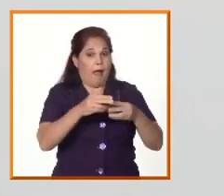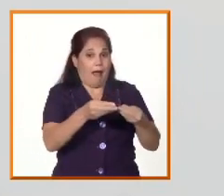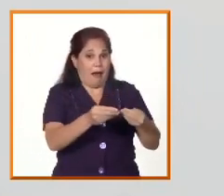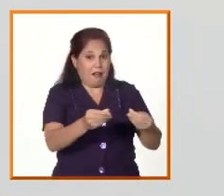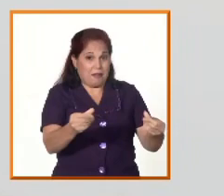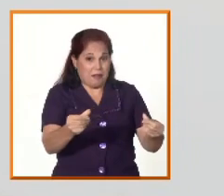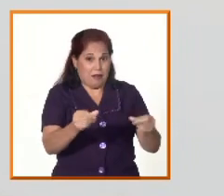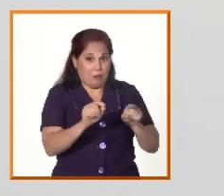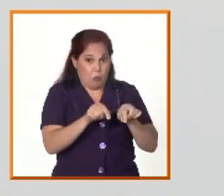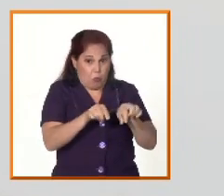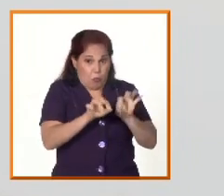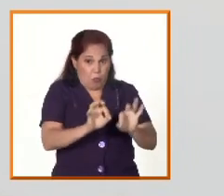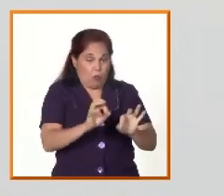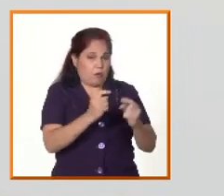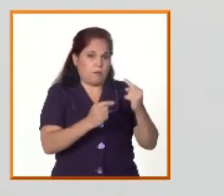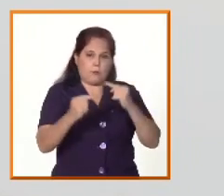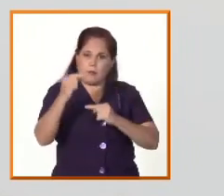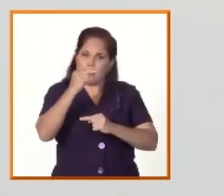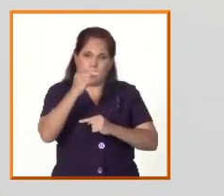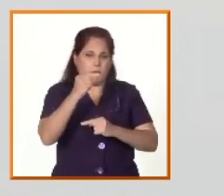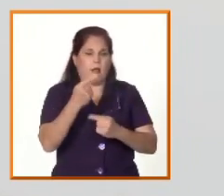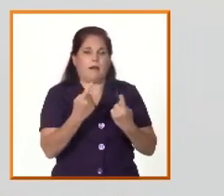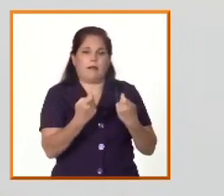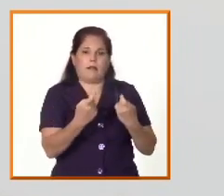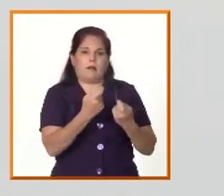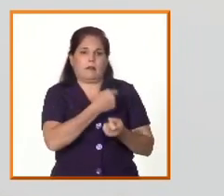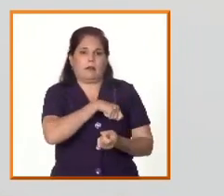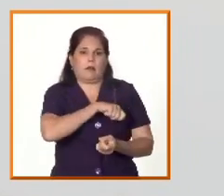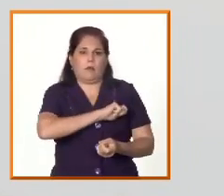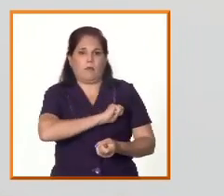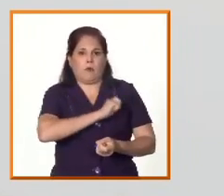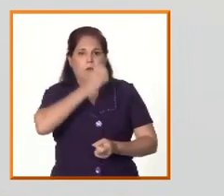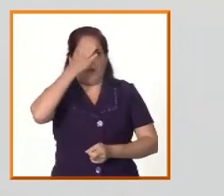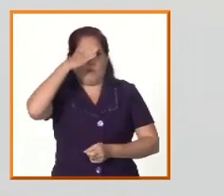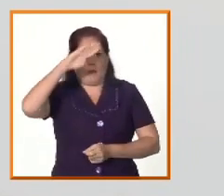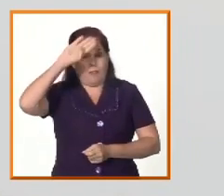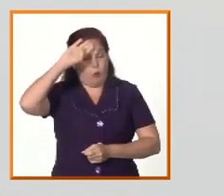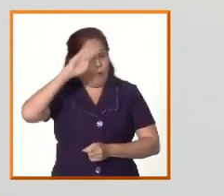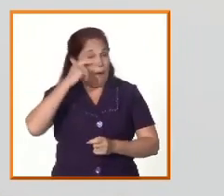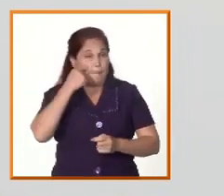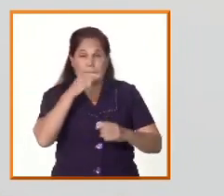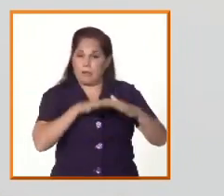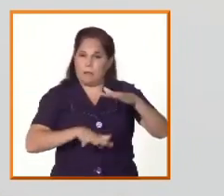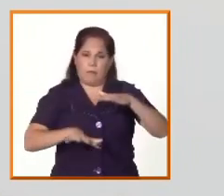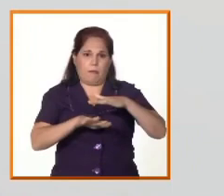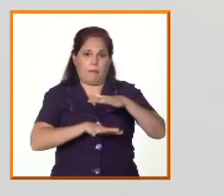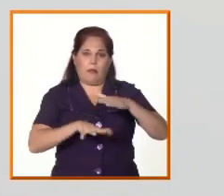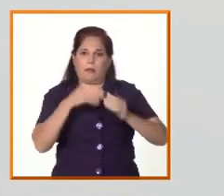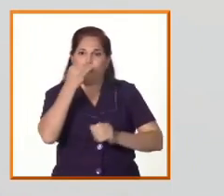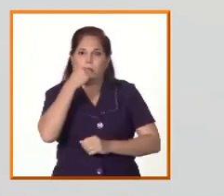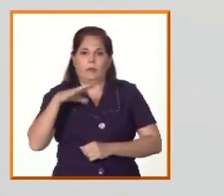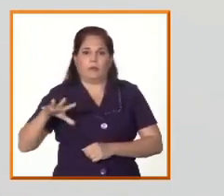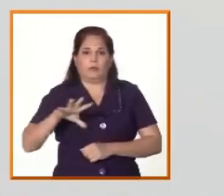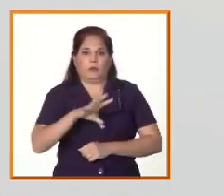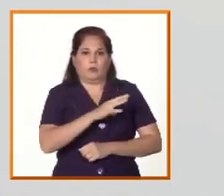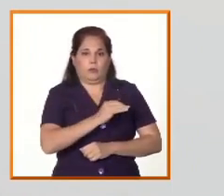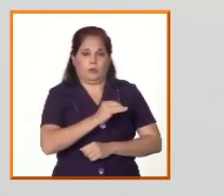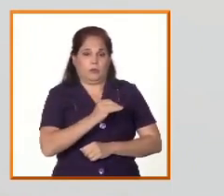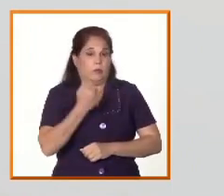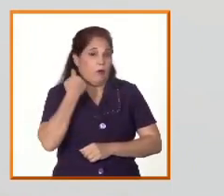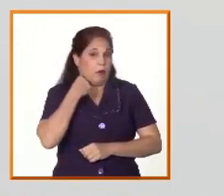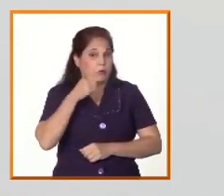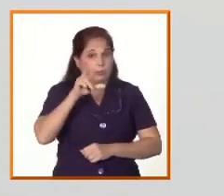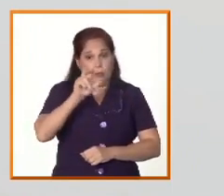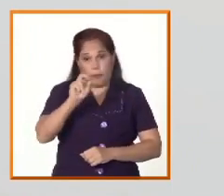hoy de primera necesidad y y básico en la alimentación de todos los cubanos nosotros desde 2022